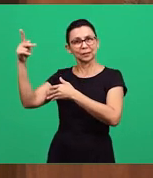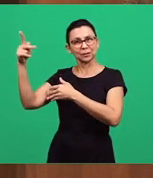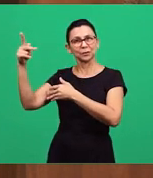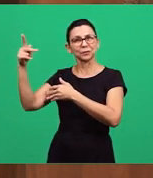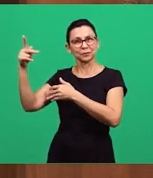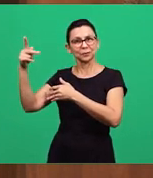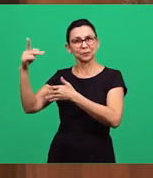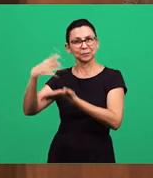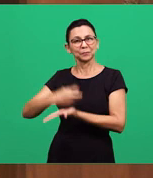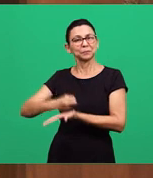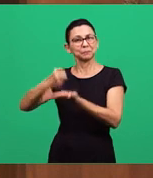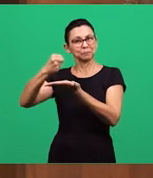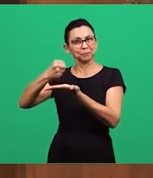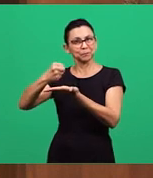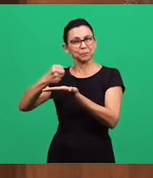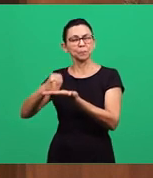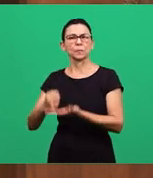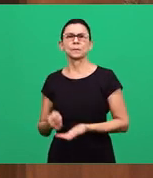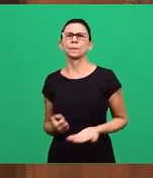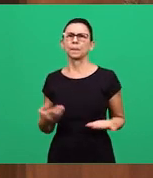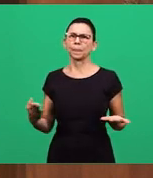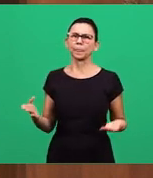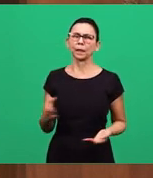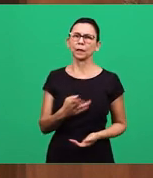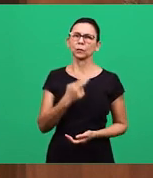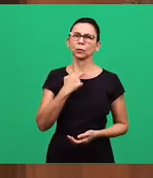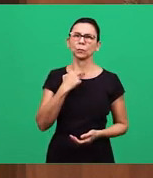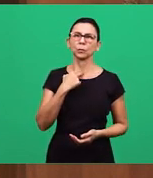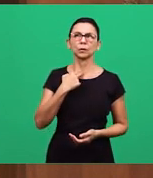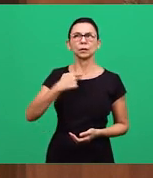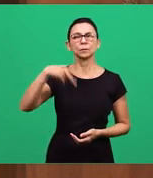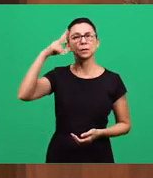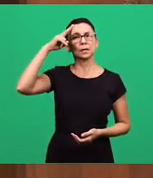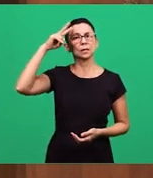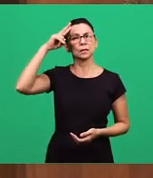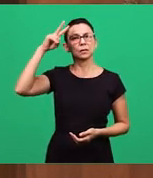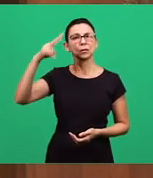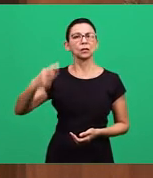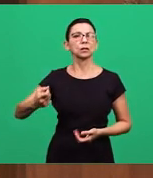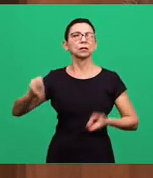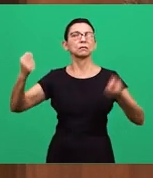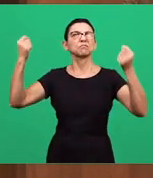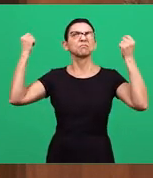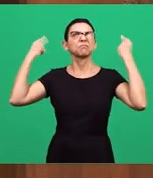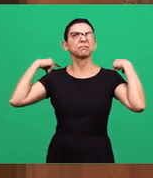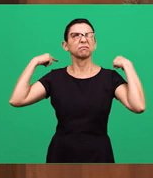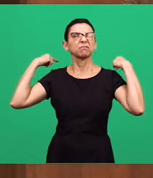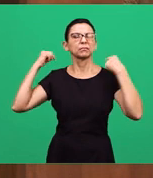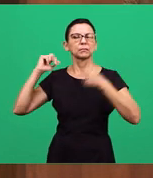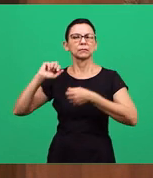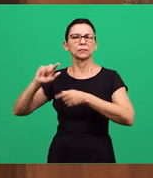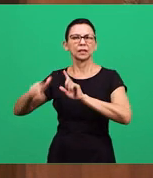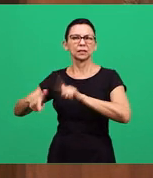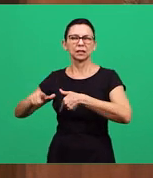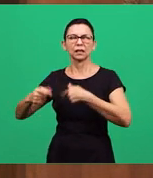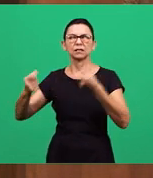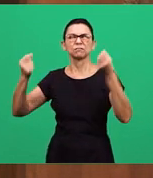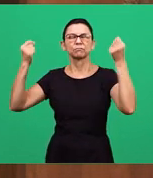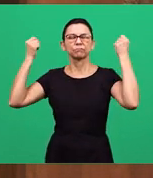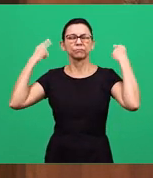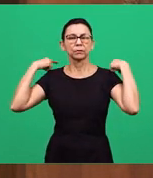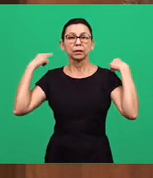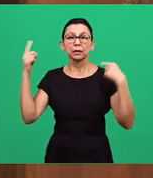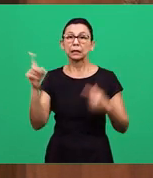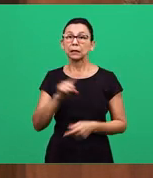Nosotros no podemos dejar a un lado la historia del pasado, aquello que sucedió con Israel. No podemos dejar